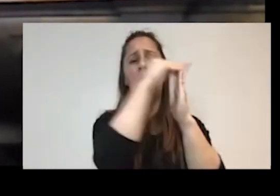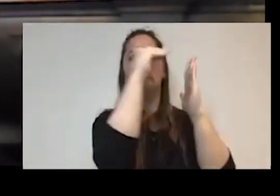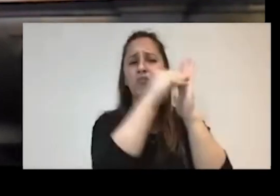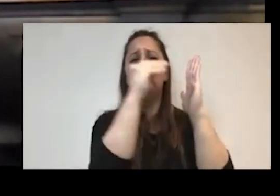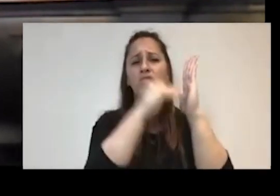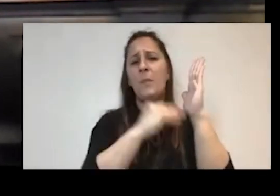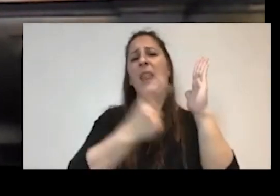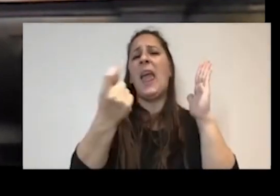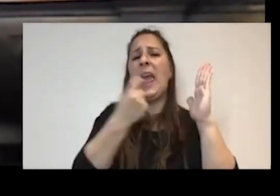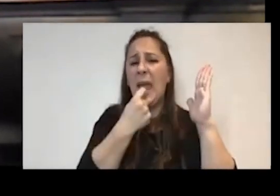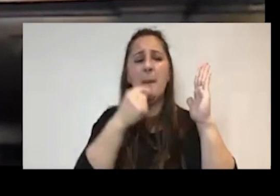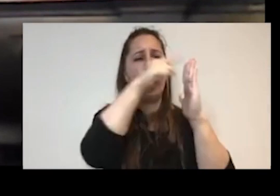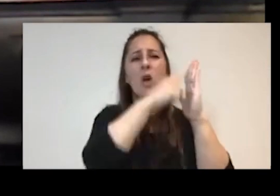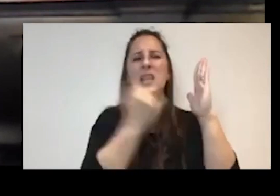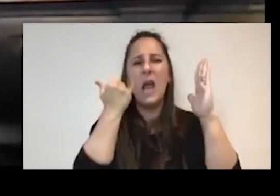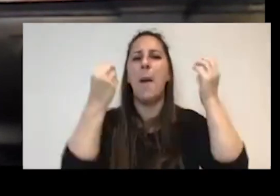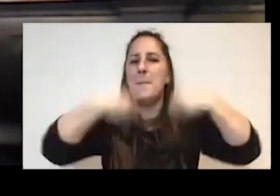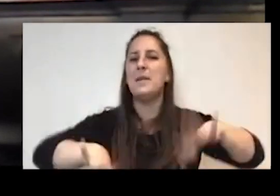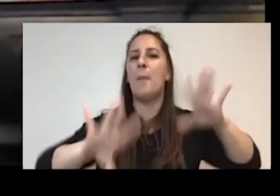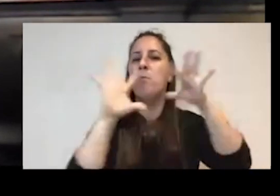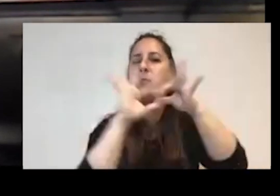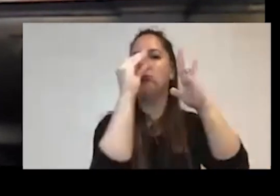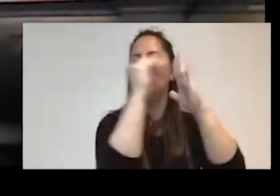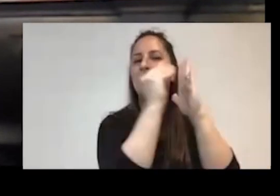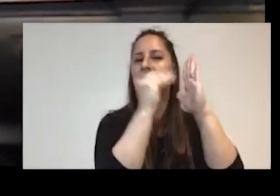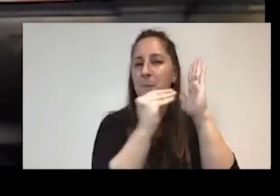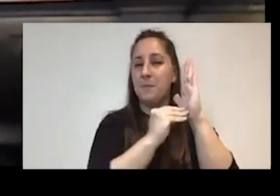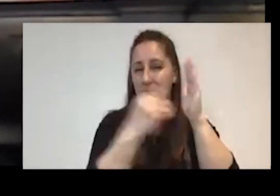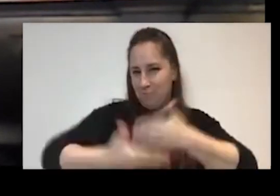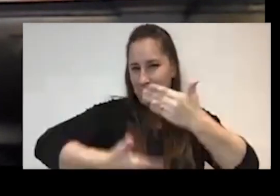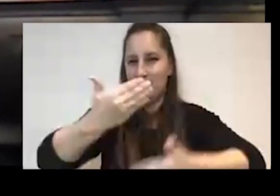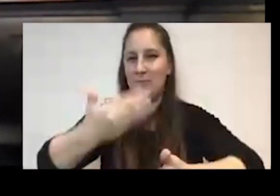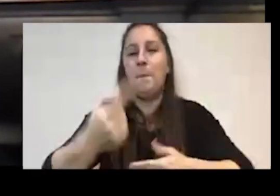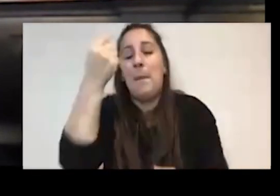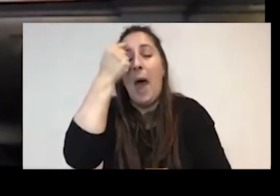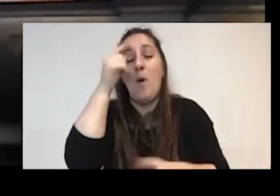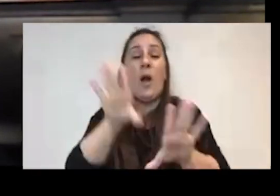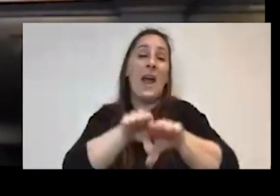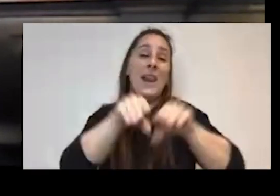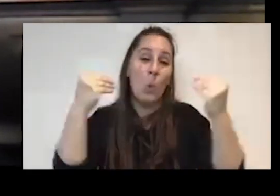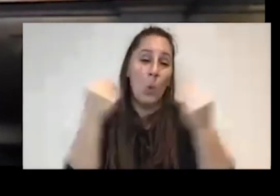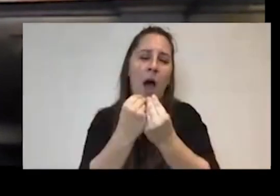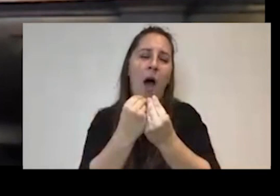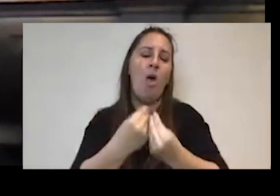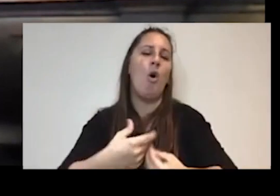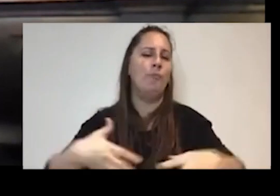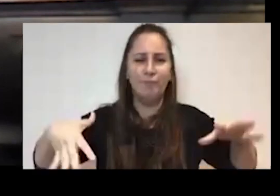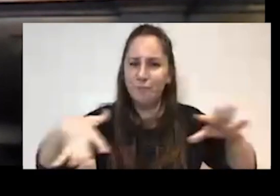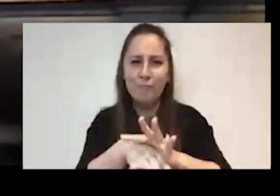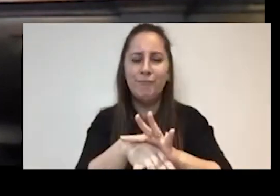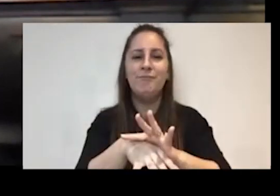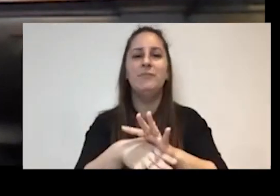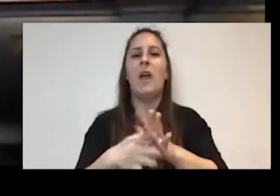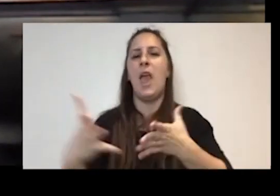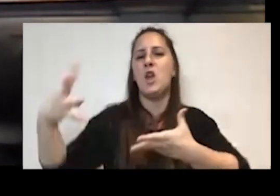de ejemplos de prácticas que ya están en marcha y que confiamos tengan como resultado efectivo una